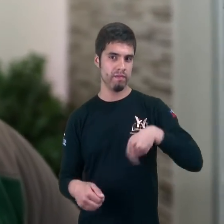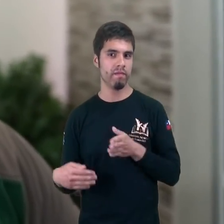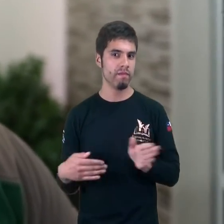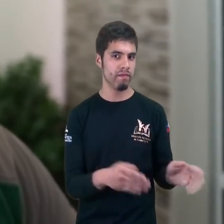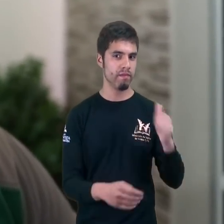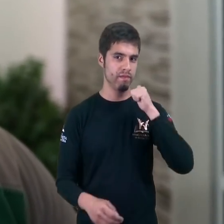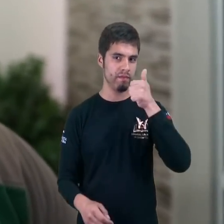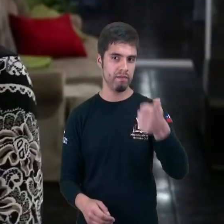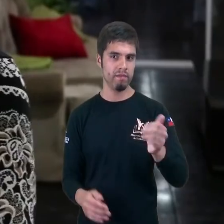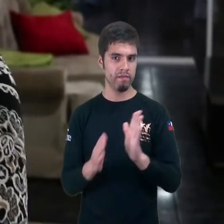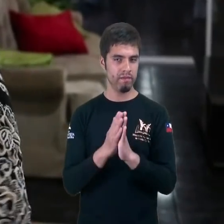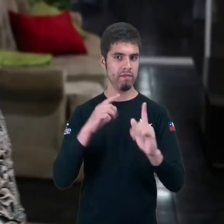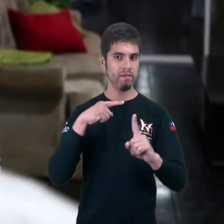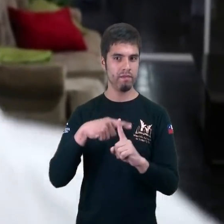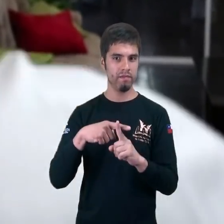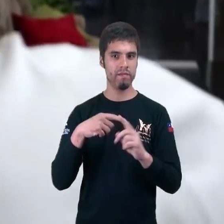Vamos mañana a la iglesia.